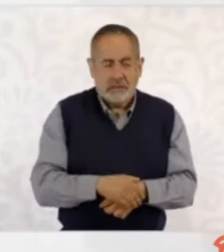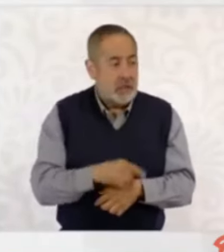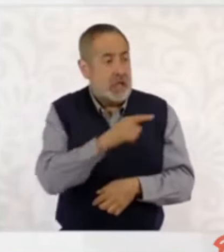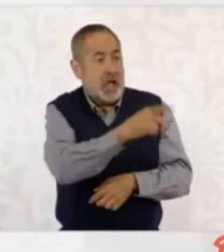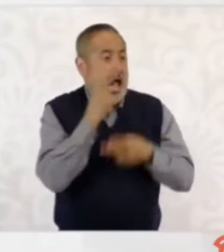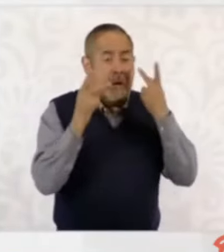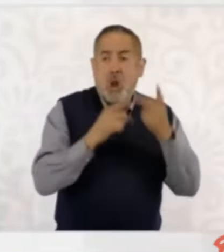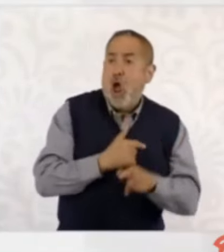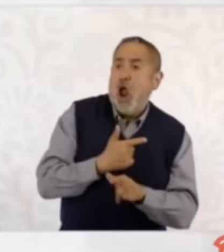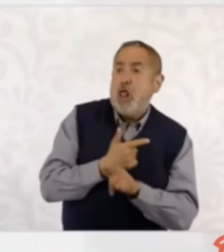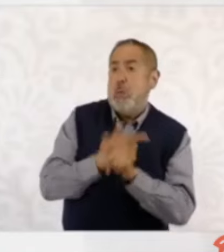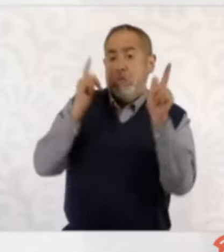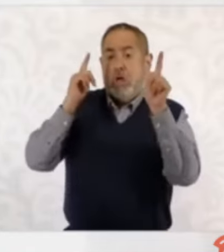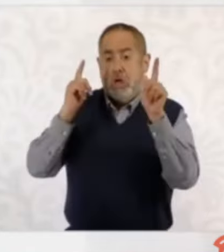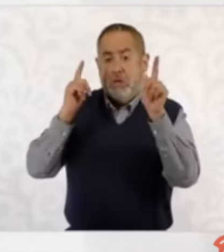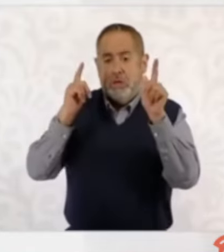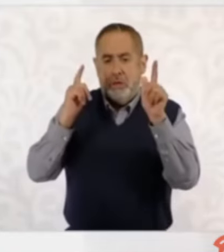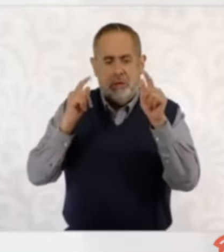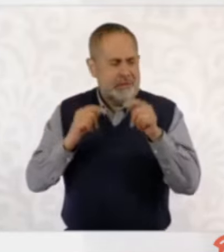Libertad.